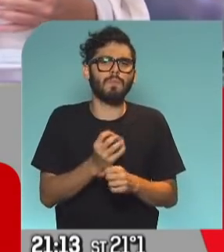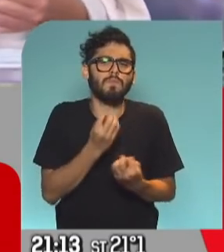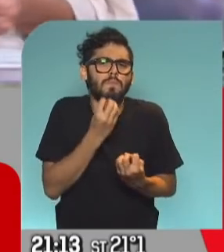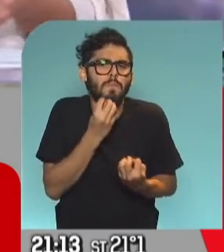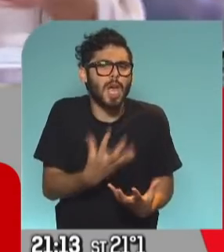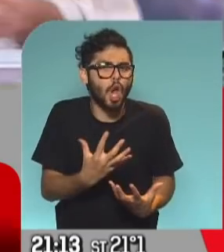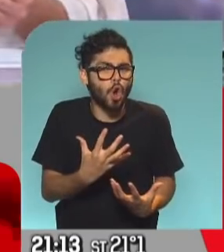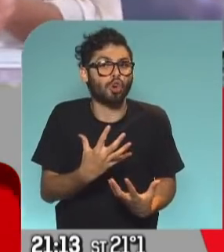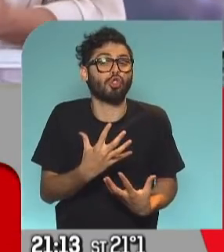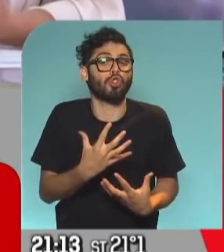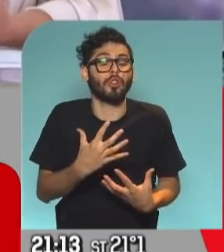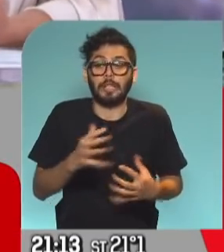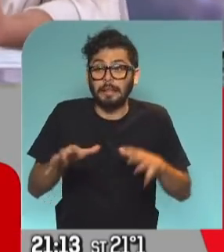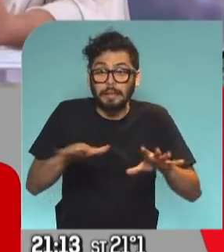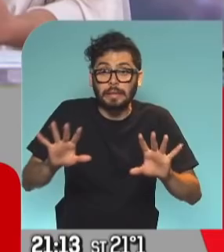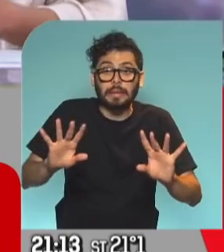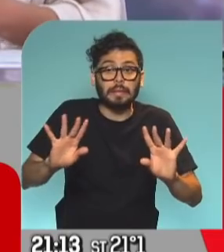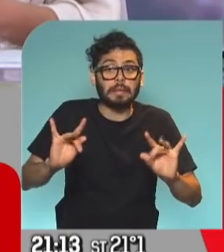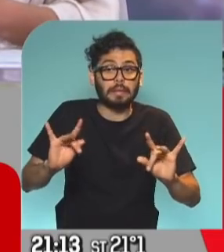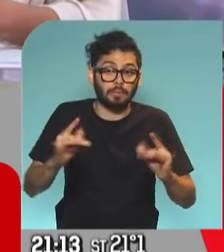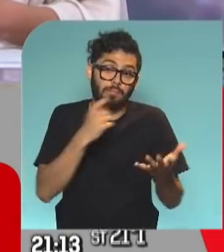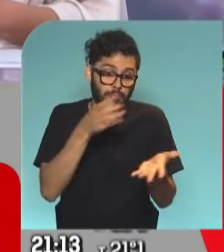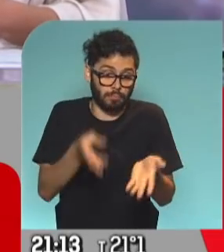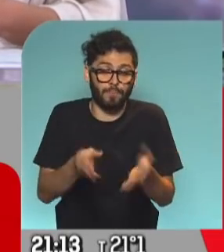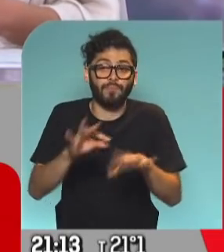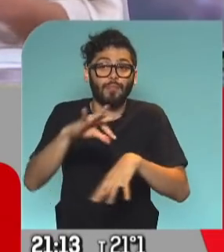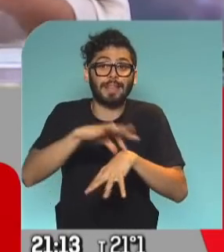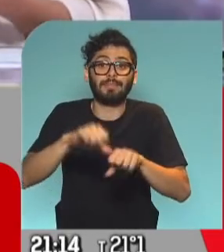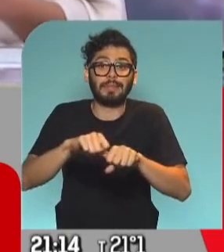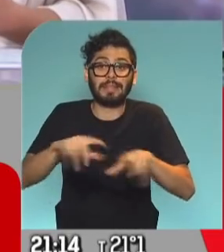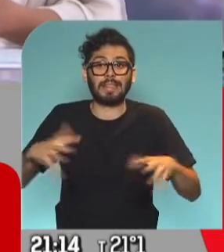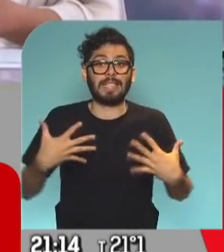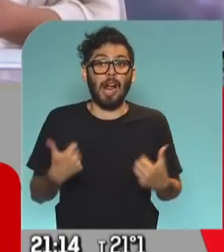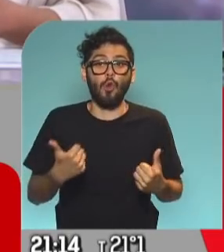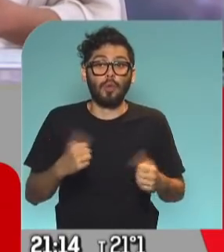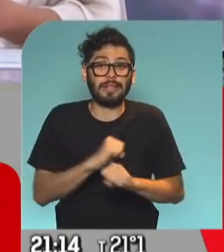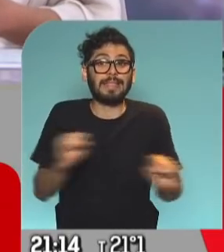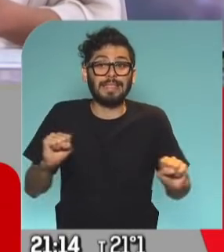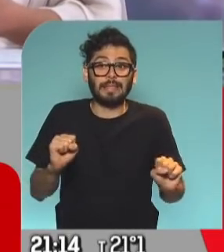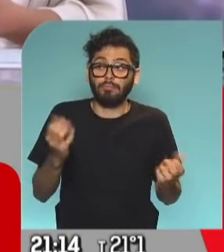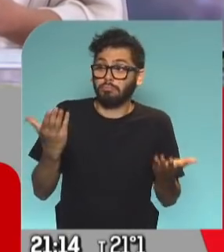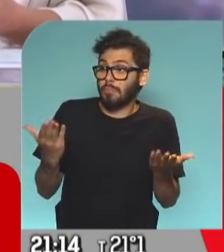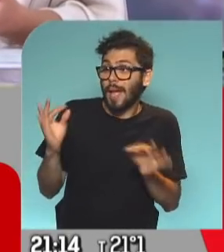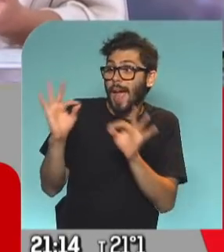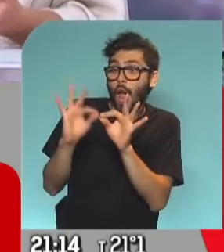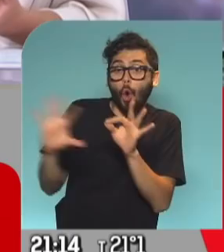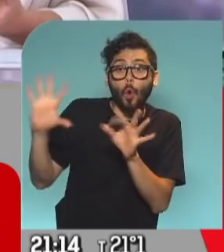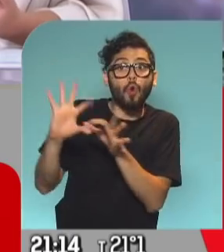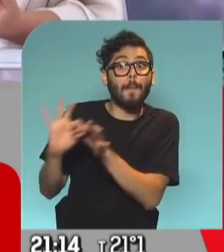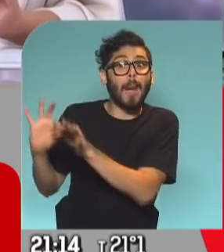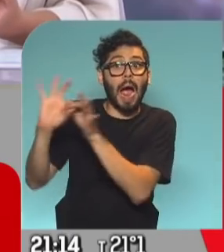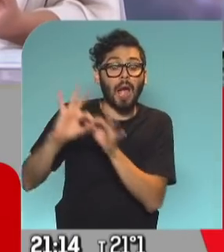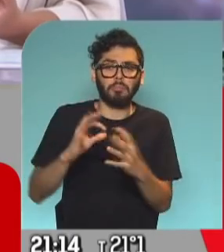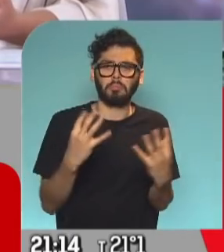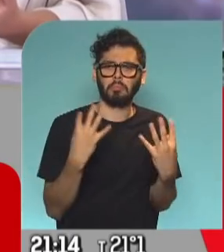ante situaciones críticas como esta que estamos viviendo de la emergencia sanitaria, comparado con la Unión Europea. Han hecho hincapié